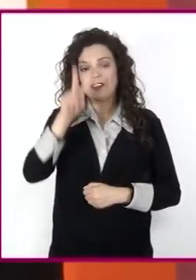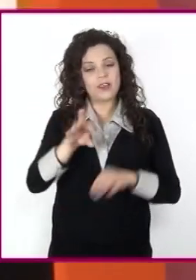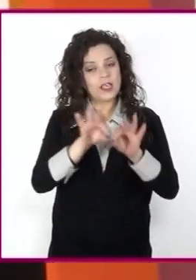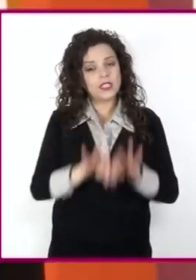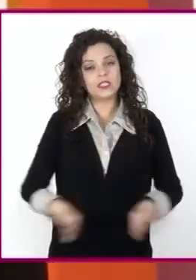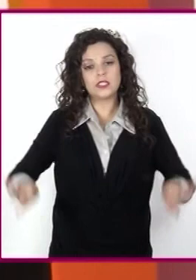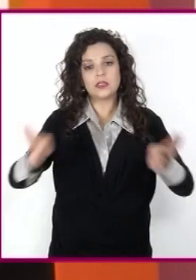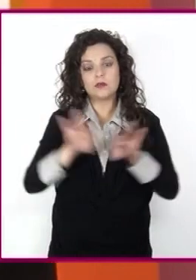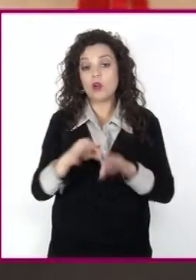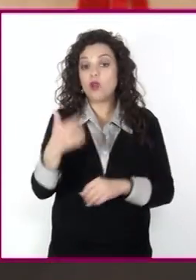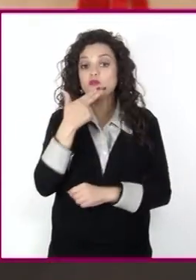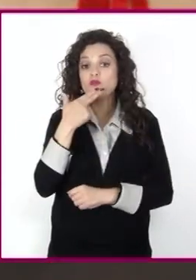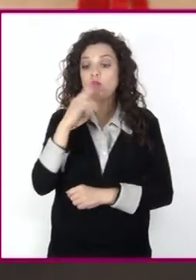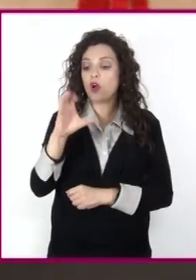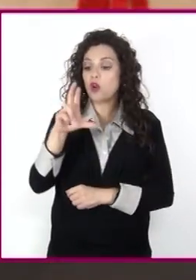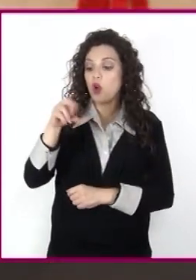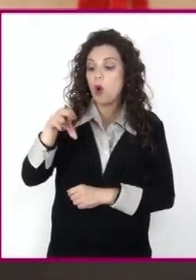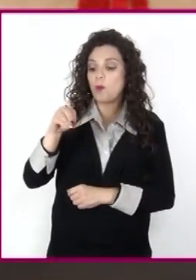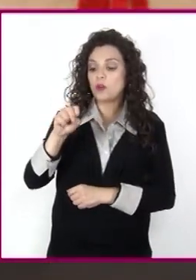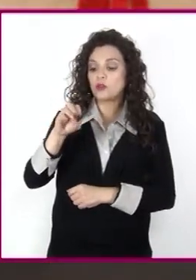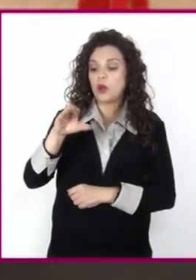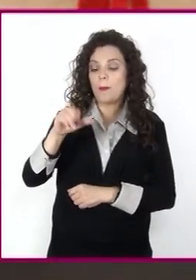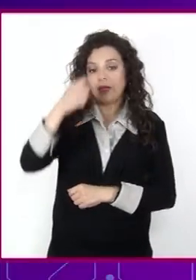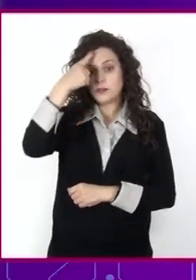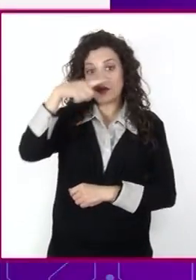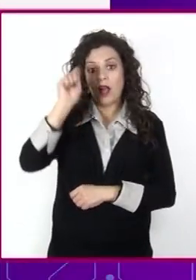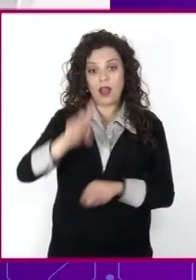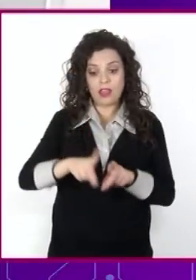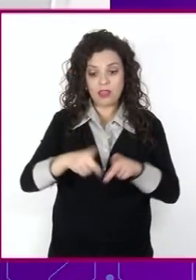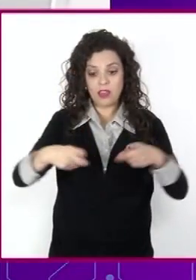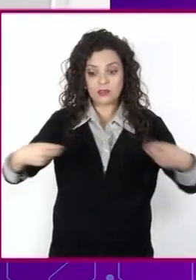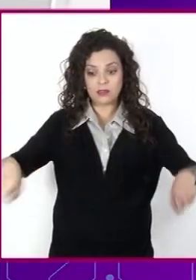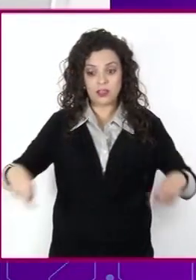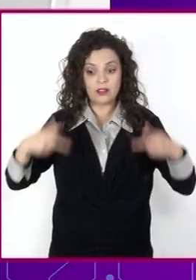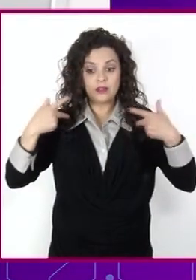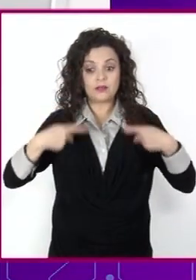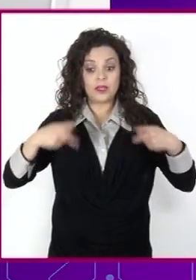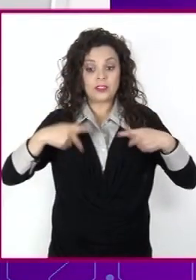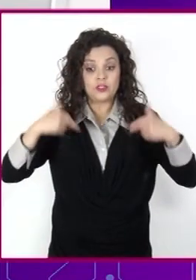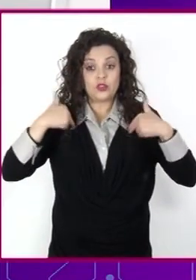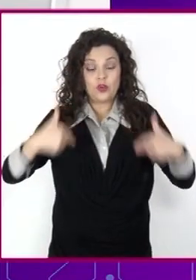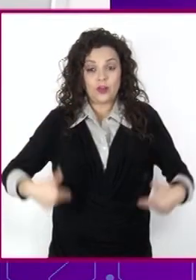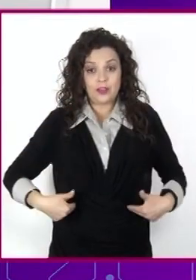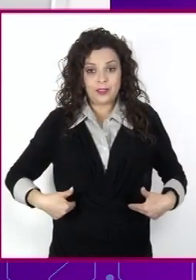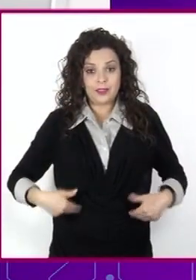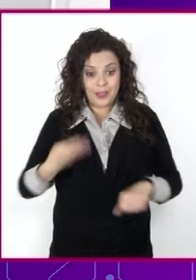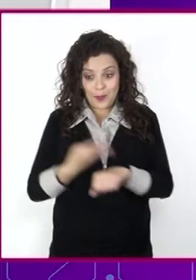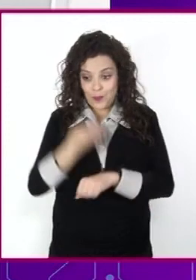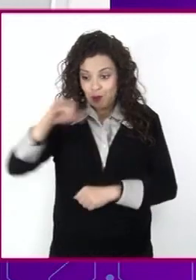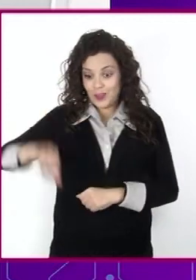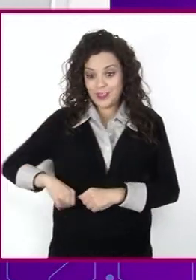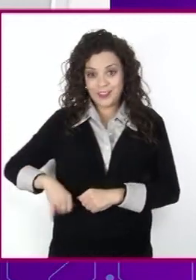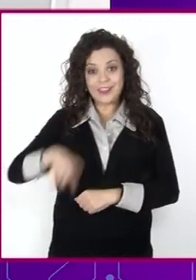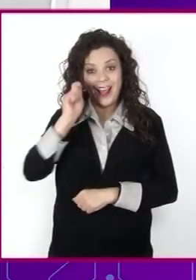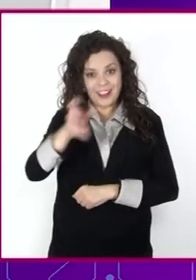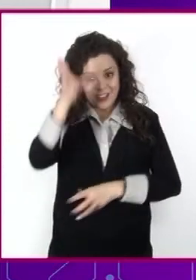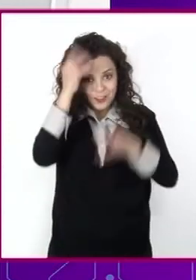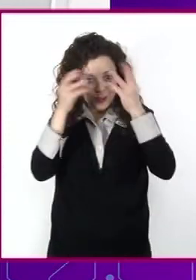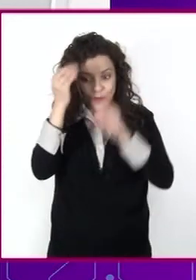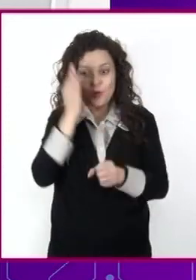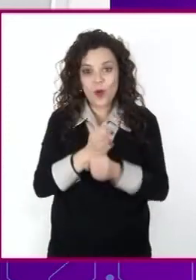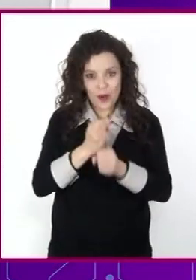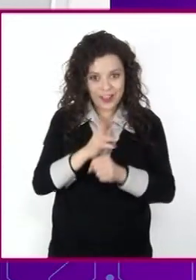de los cromosomas para el desarrollo de los organismos. ¡Qué interesante fue todo lo que aprendimos! En esta